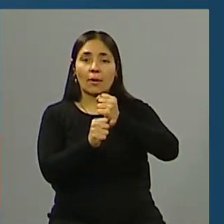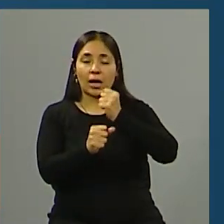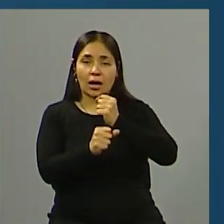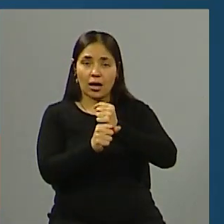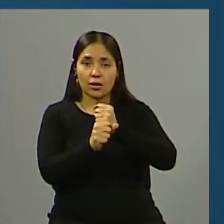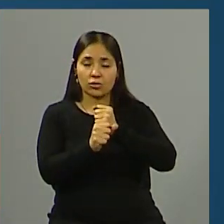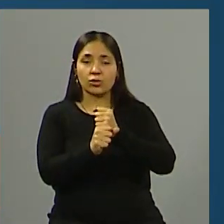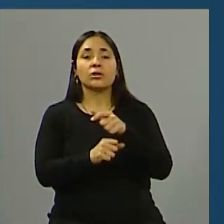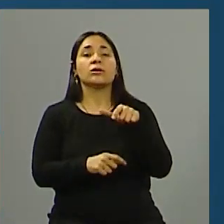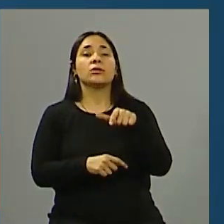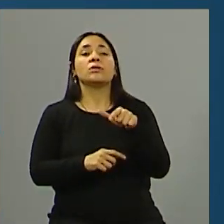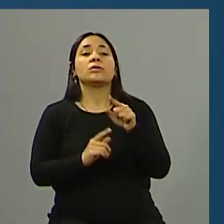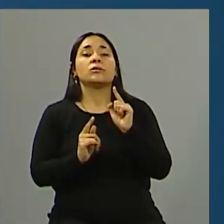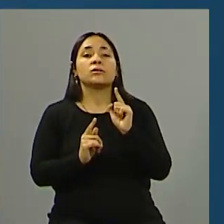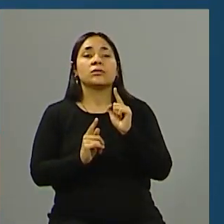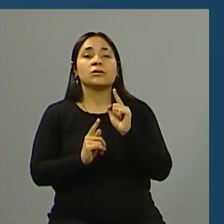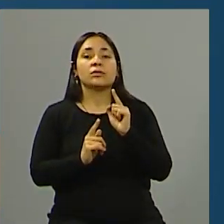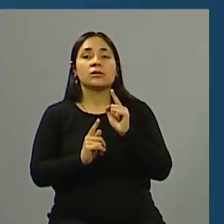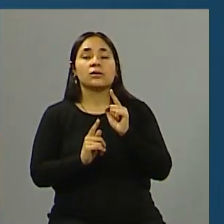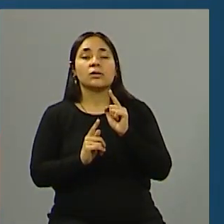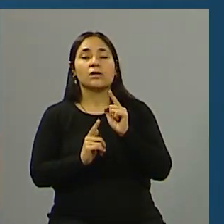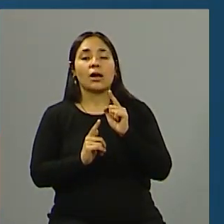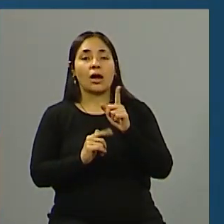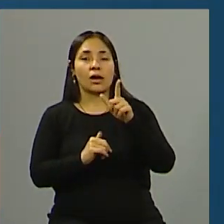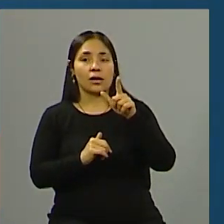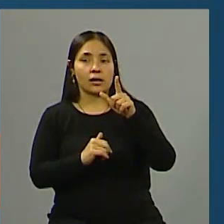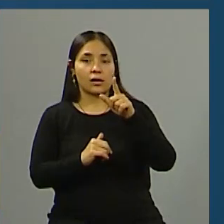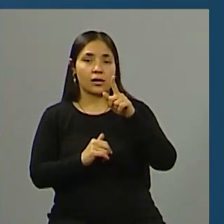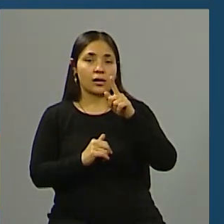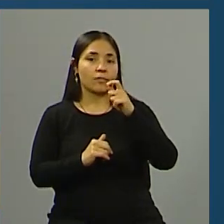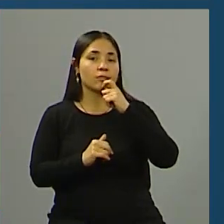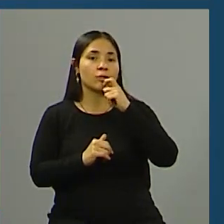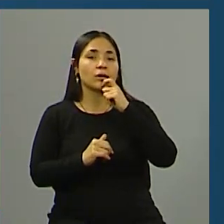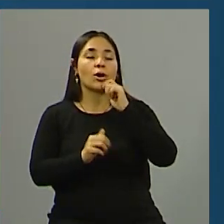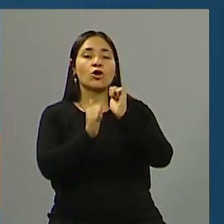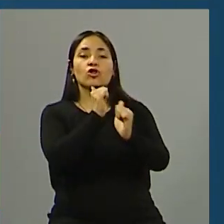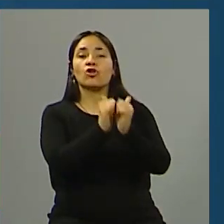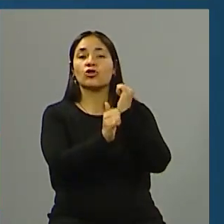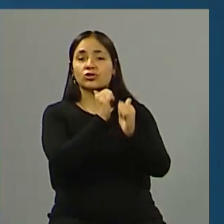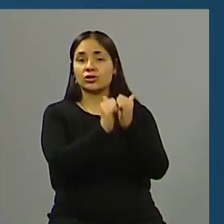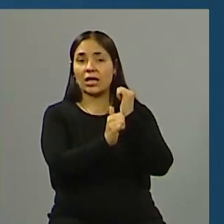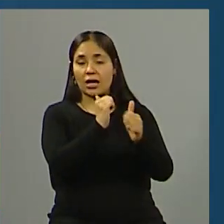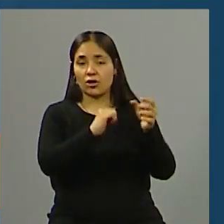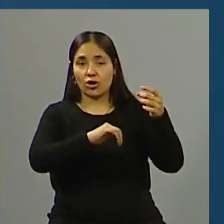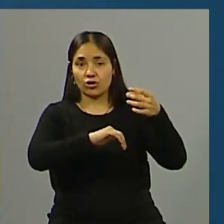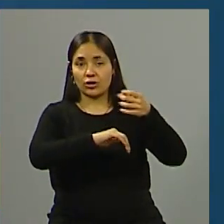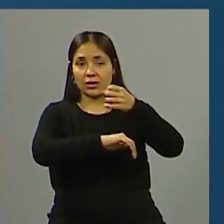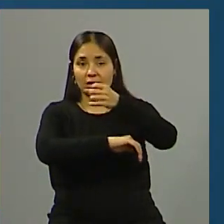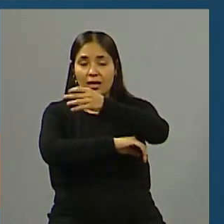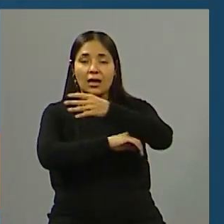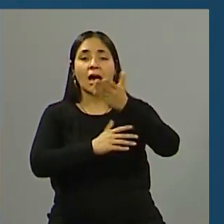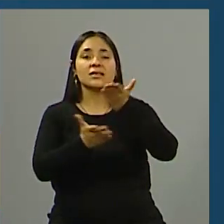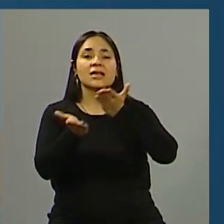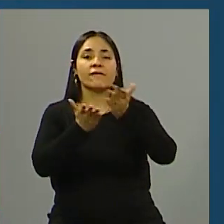siguen extendiendo las líneas ferroviarias. En el tren a Rosario hemos puesto un servicio